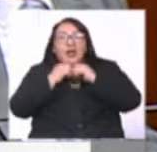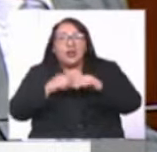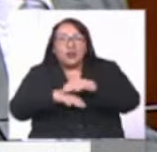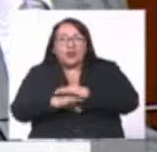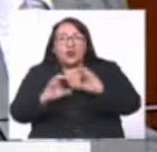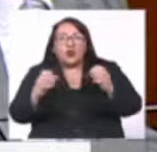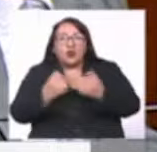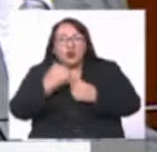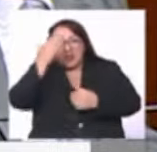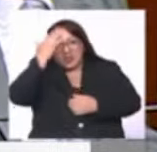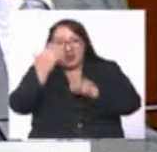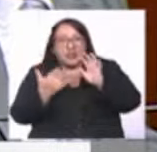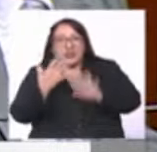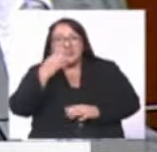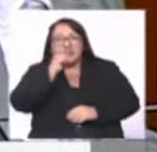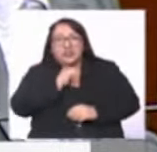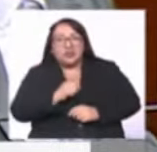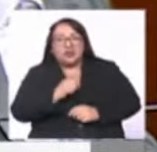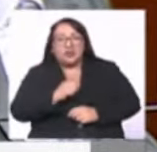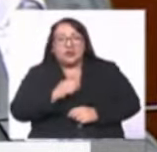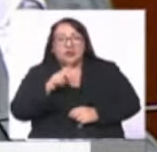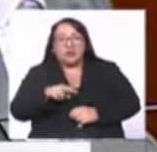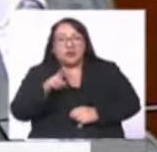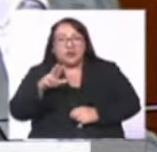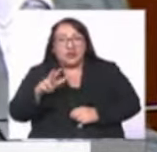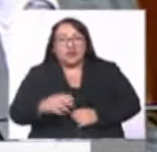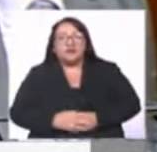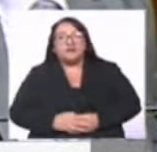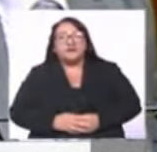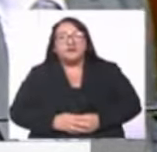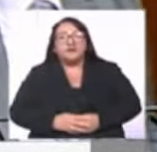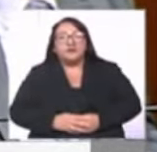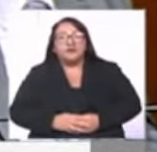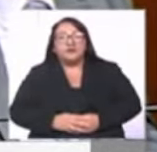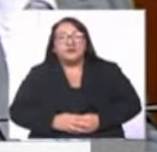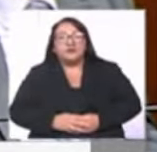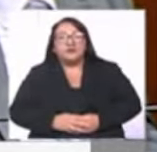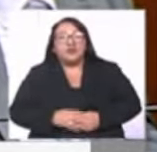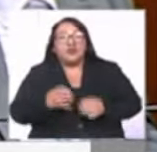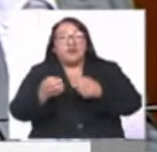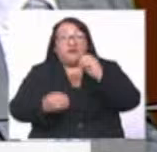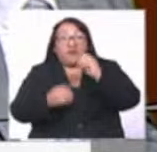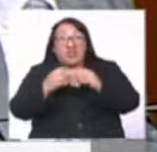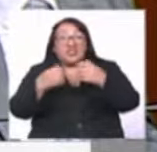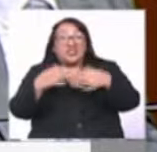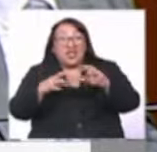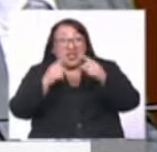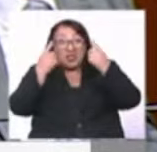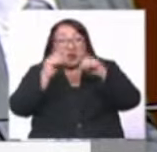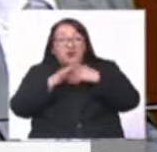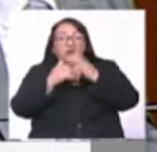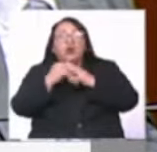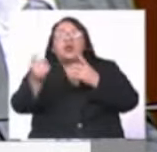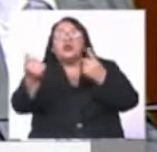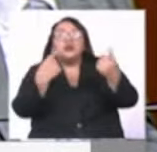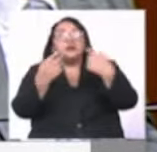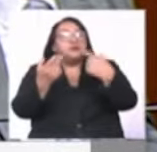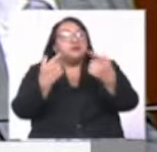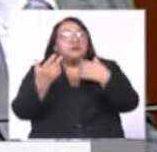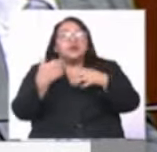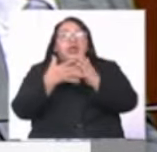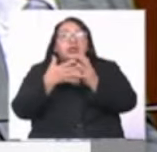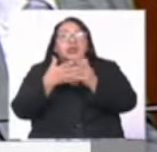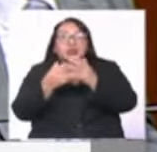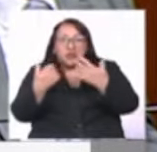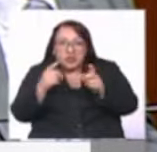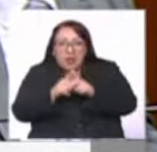república para el día 15 de diciembre de 2023 fecha en la que se expuso la defensa técnica de los denunciados y los Testigos